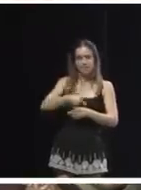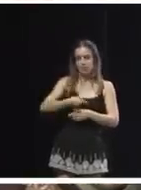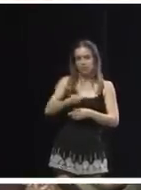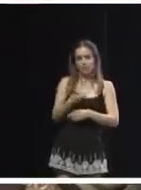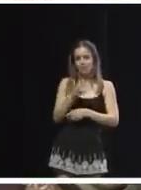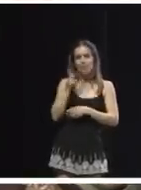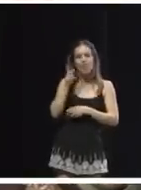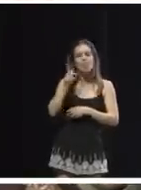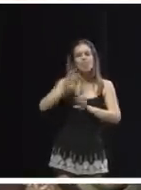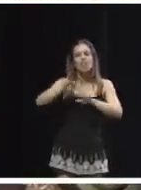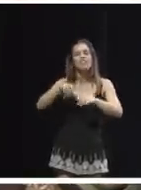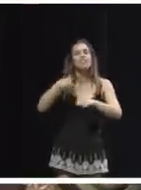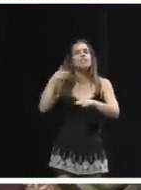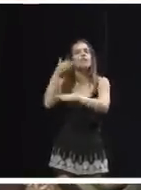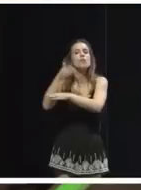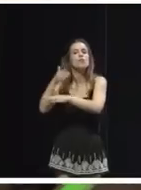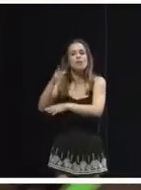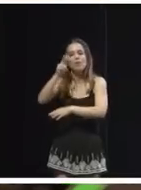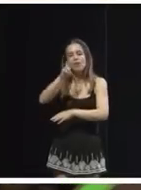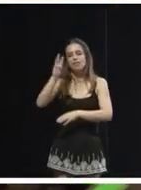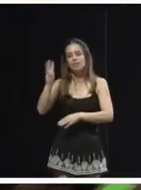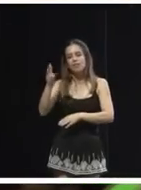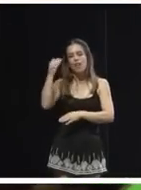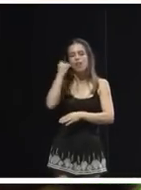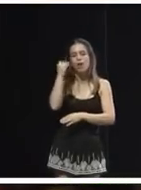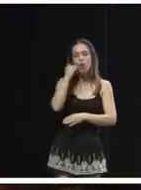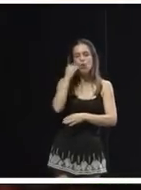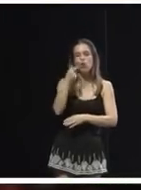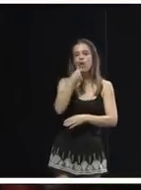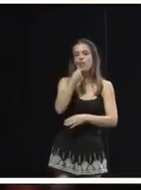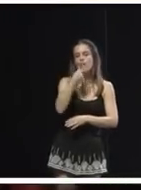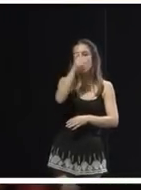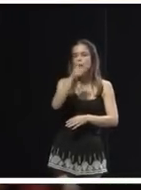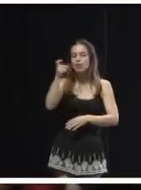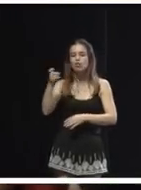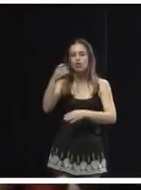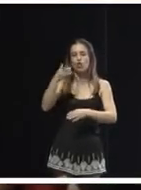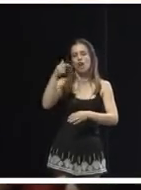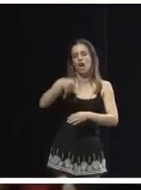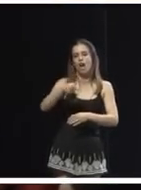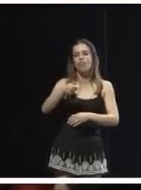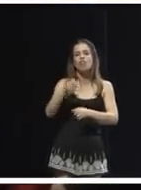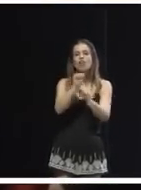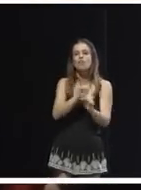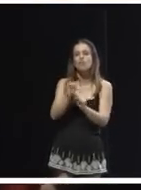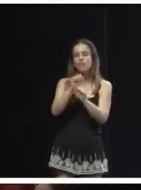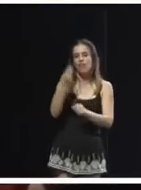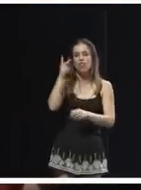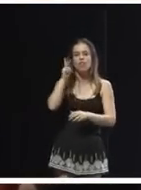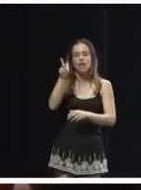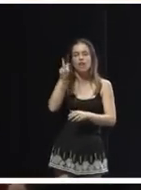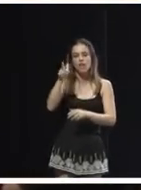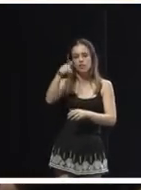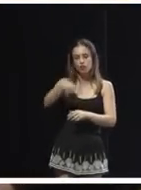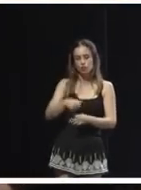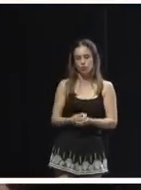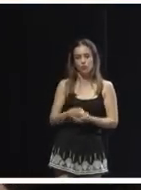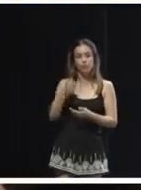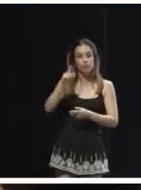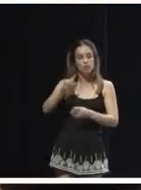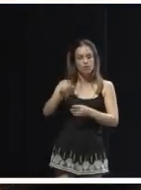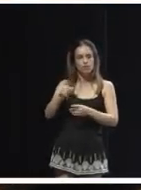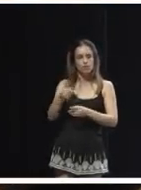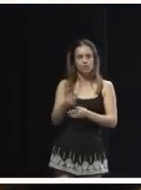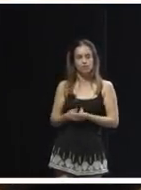derechos. Salid el 23 de julio a decirle a la gente que va por ti, que va por tu futuro, que va de Sumar, que voten